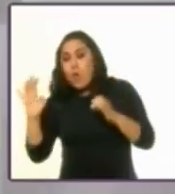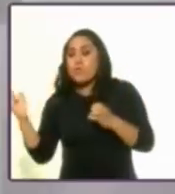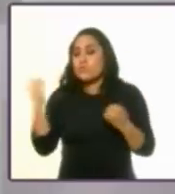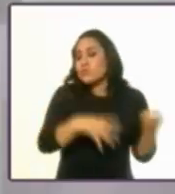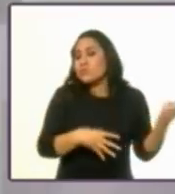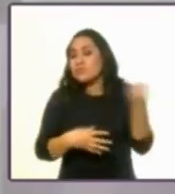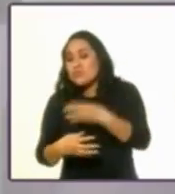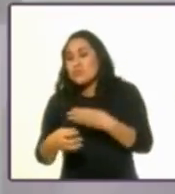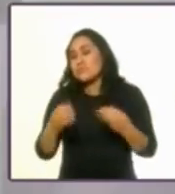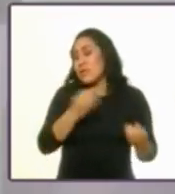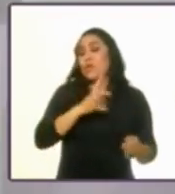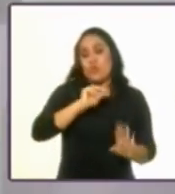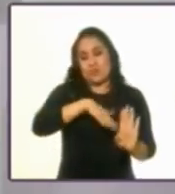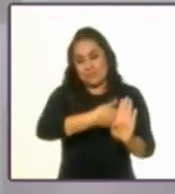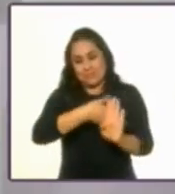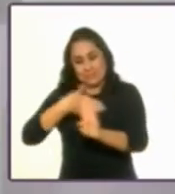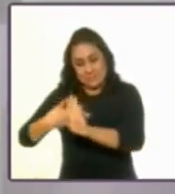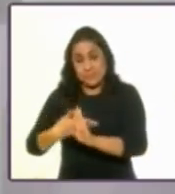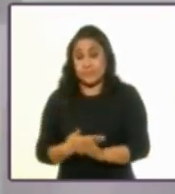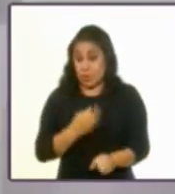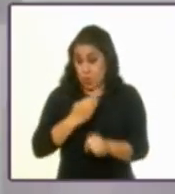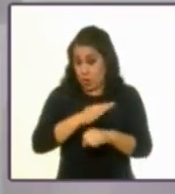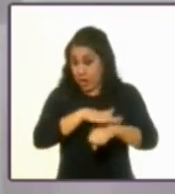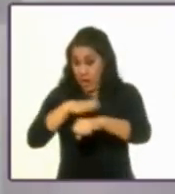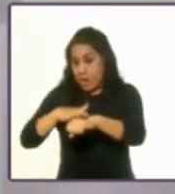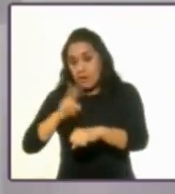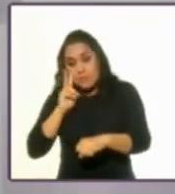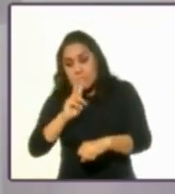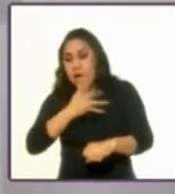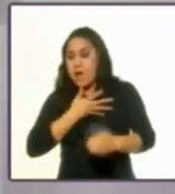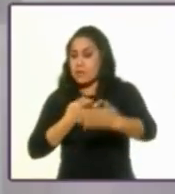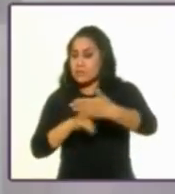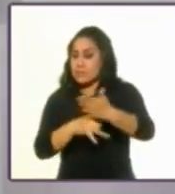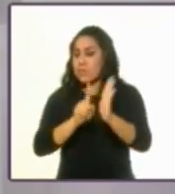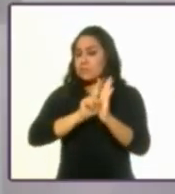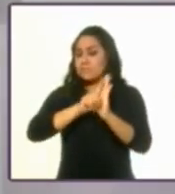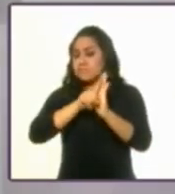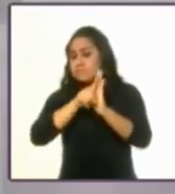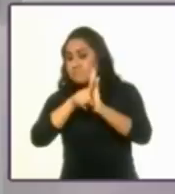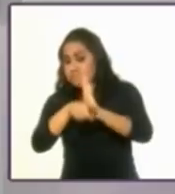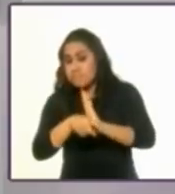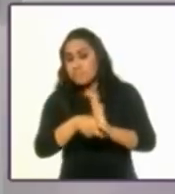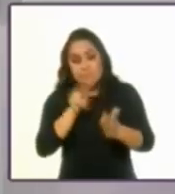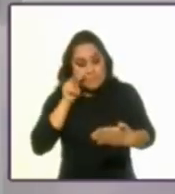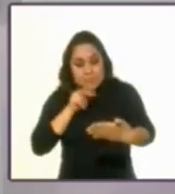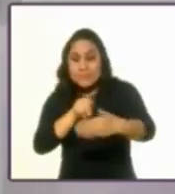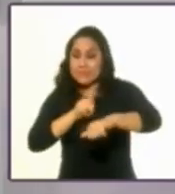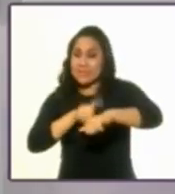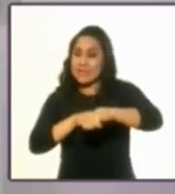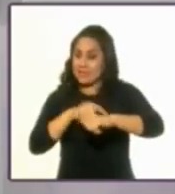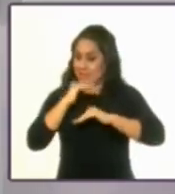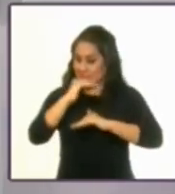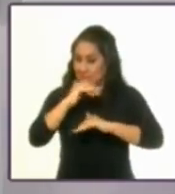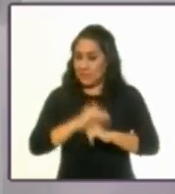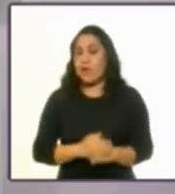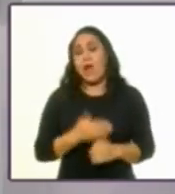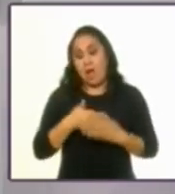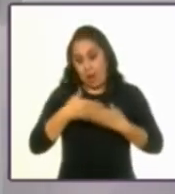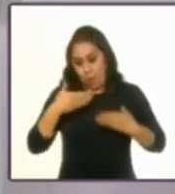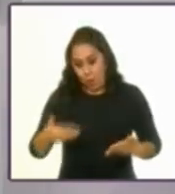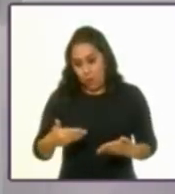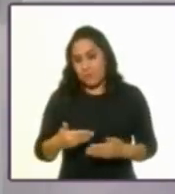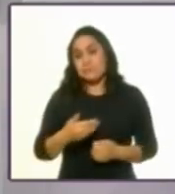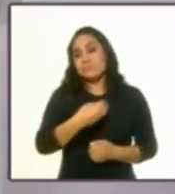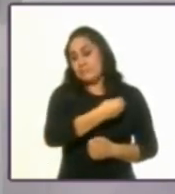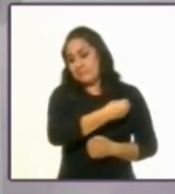descalificaciones les recuerdo que frente a ustedes tienen un cronómetro para que puedan administrar su tiempo el uso de la palabra se los daremos en